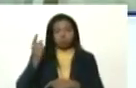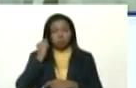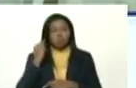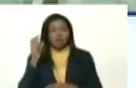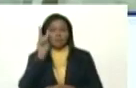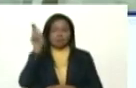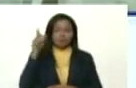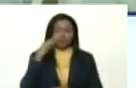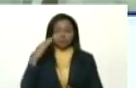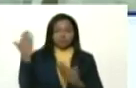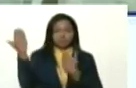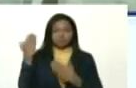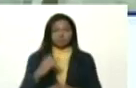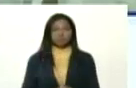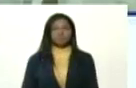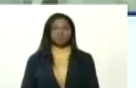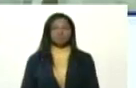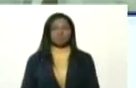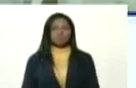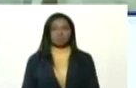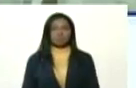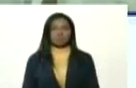venezolana. Adelante.